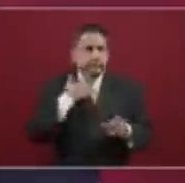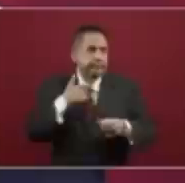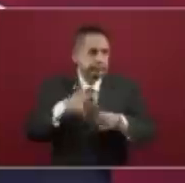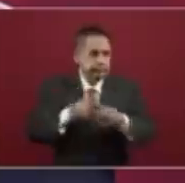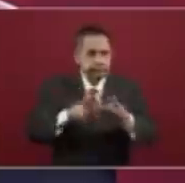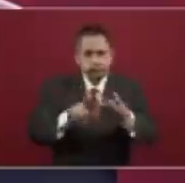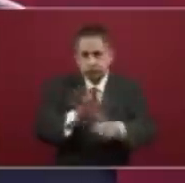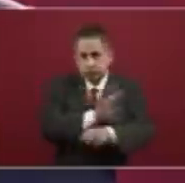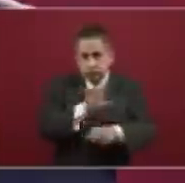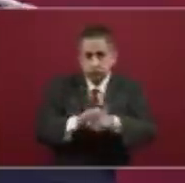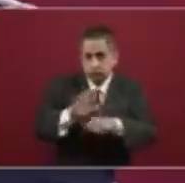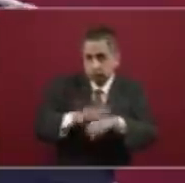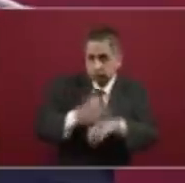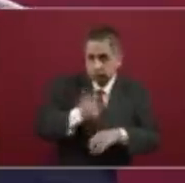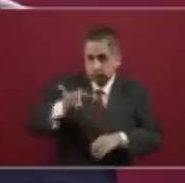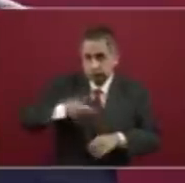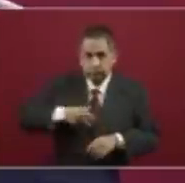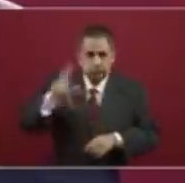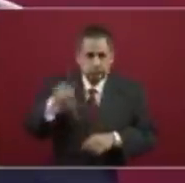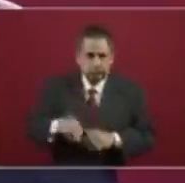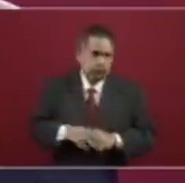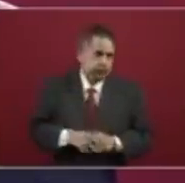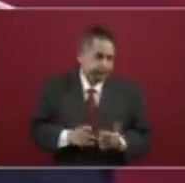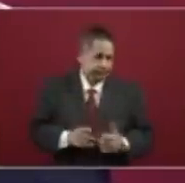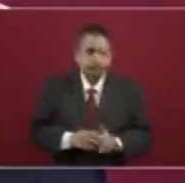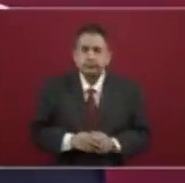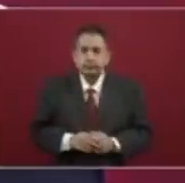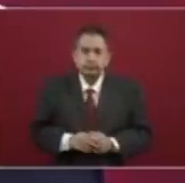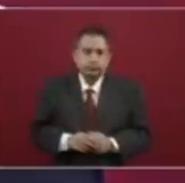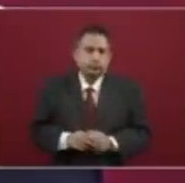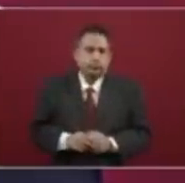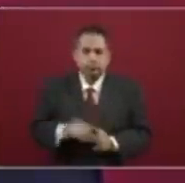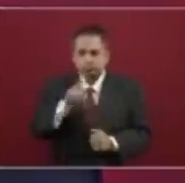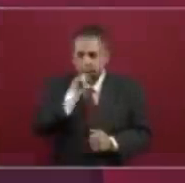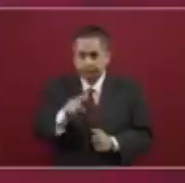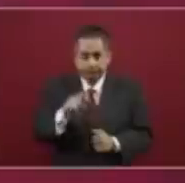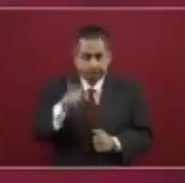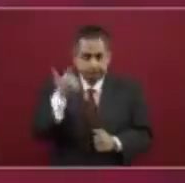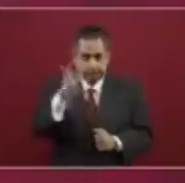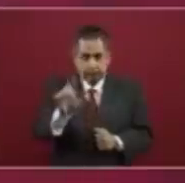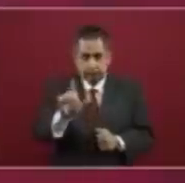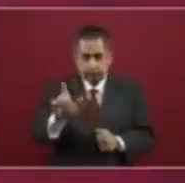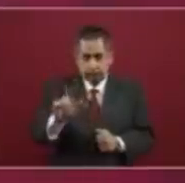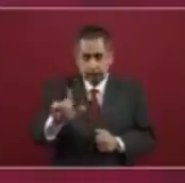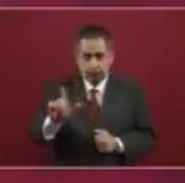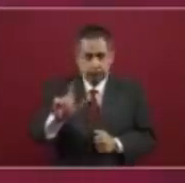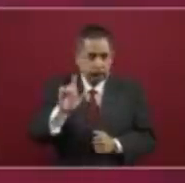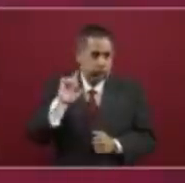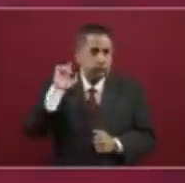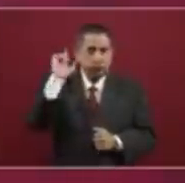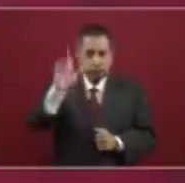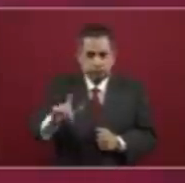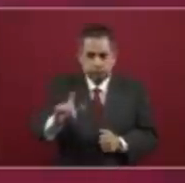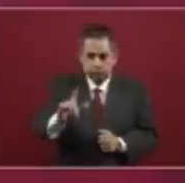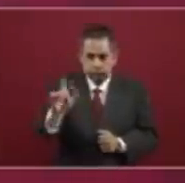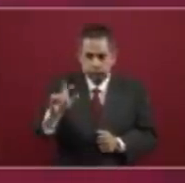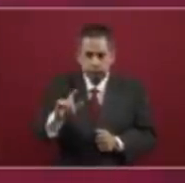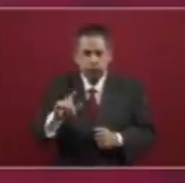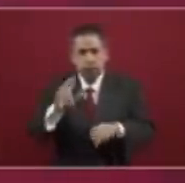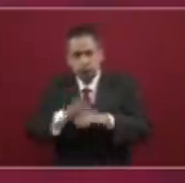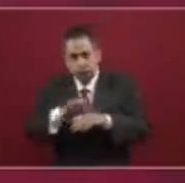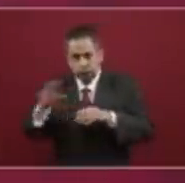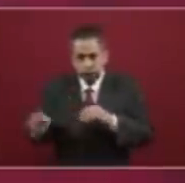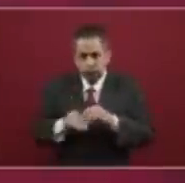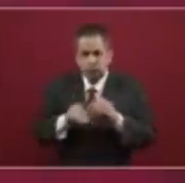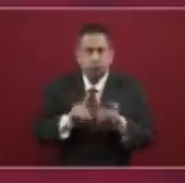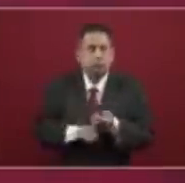luz. También para el lunes siguiente agregamos el